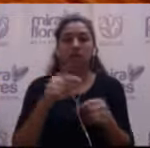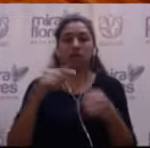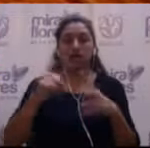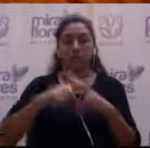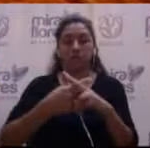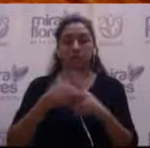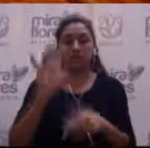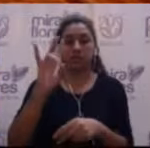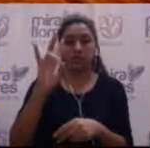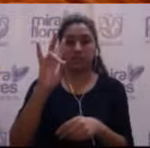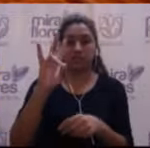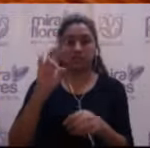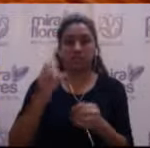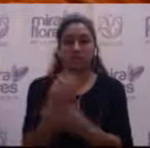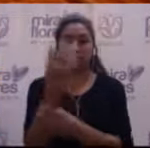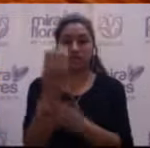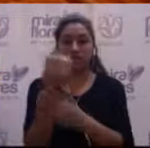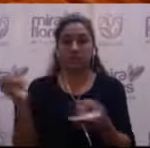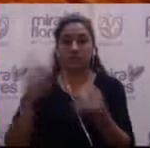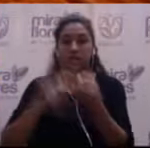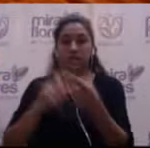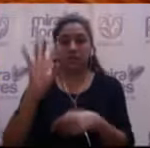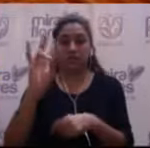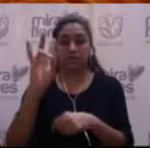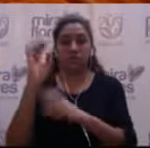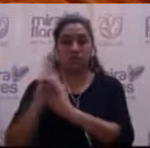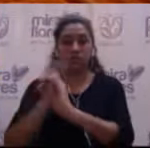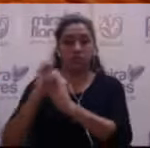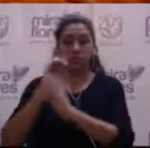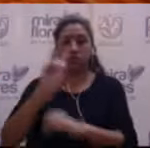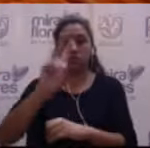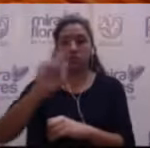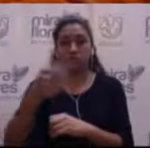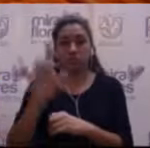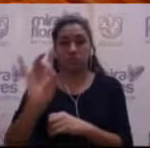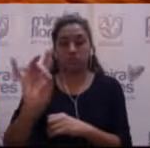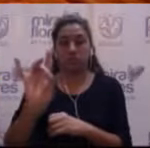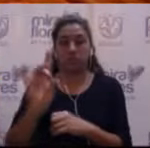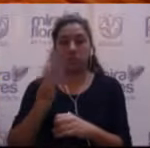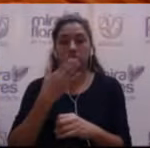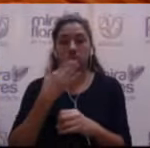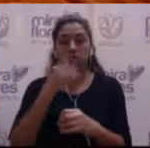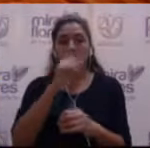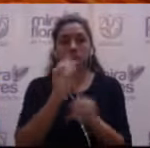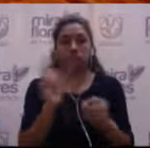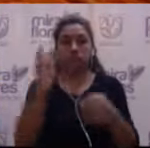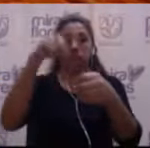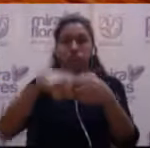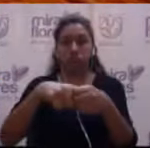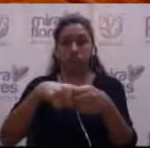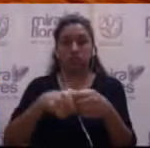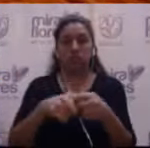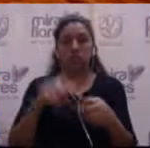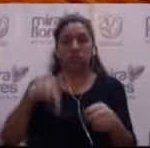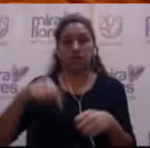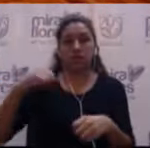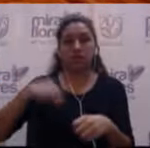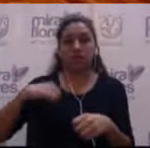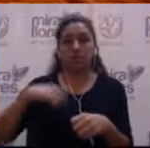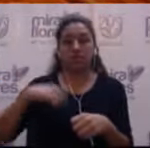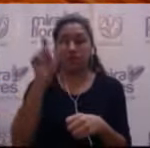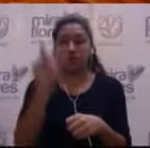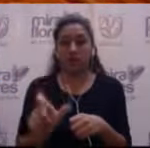7 de septiembre del presente año hasta el 7 de octubre del 2018 en atención a su participación como candidata en el marco del